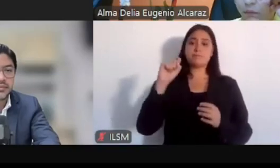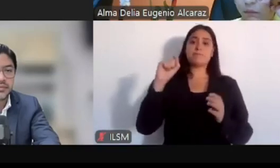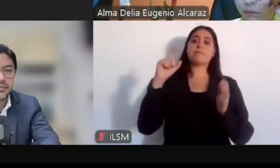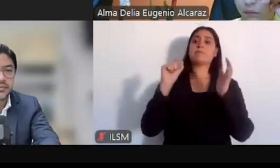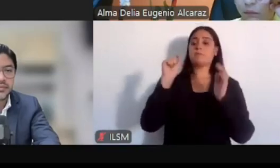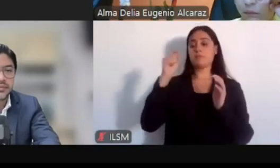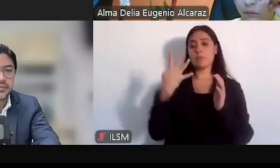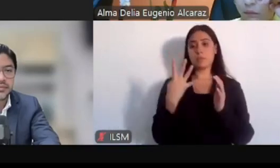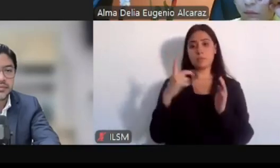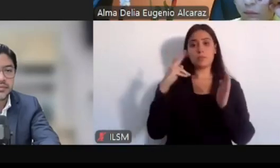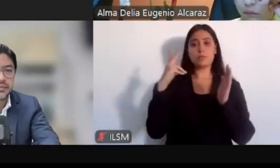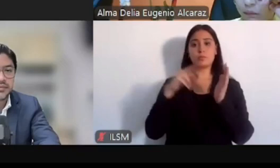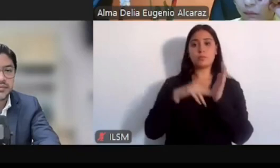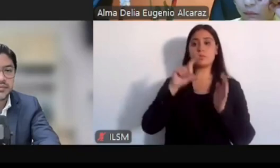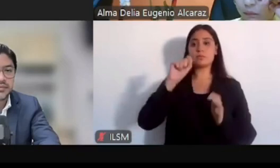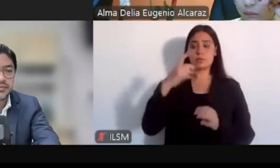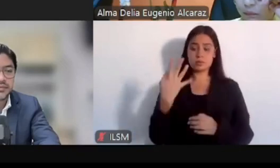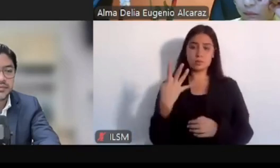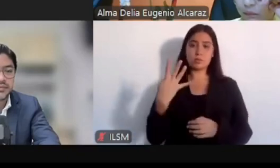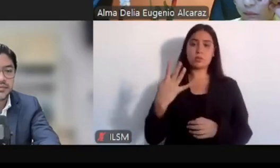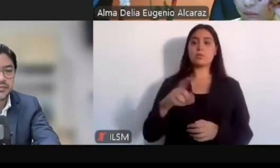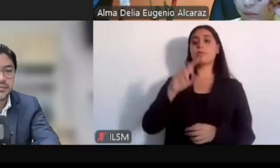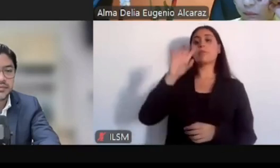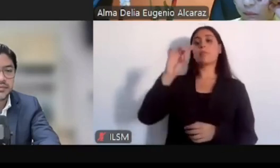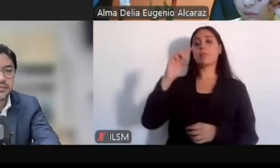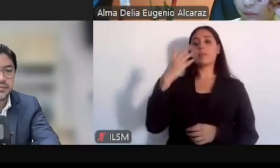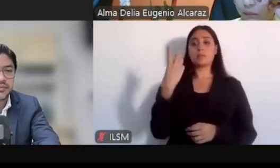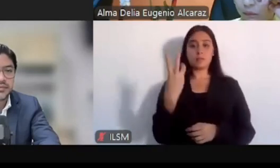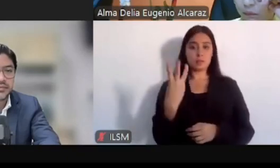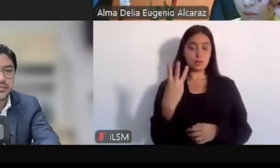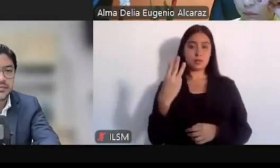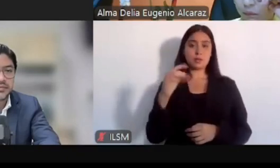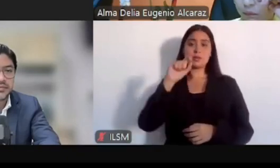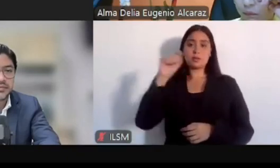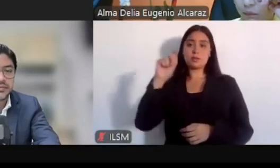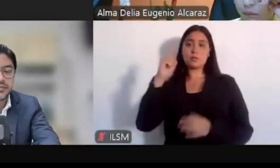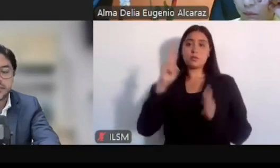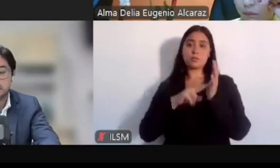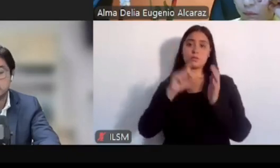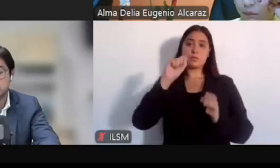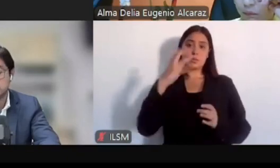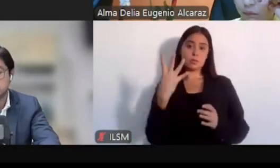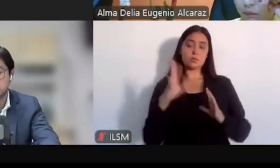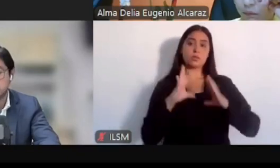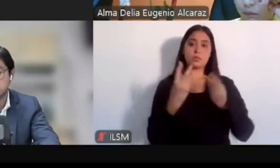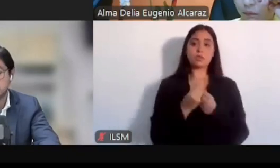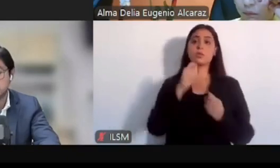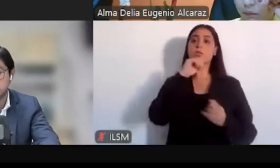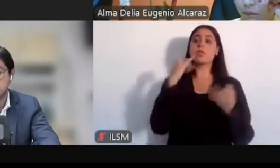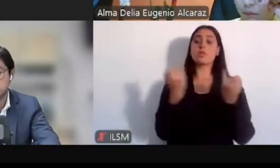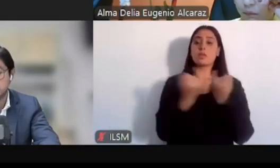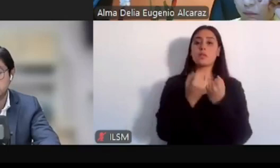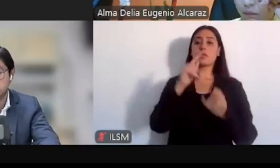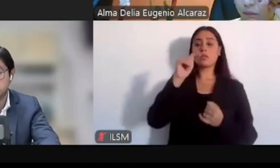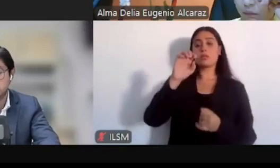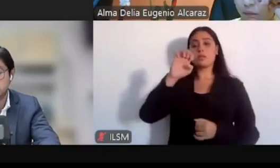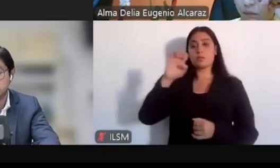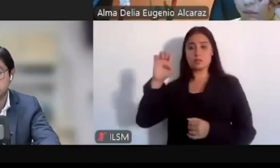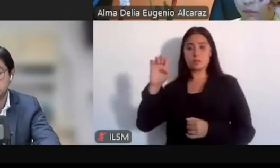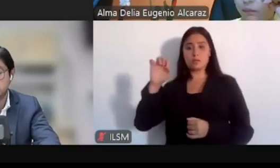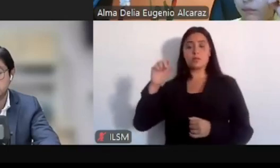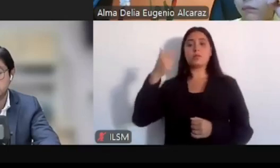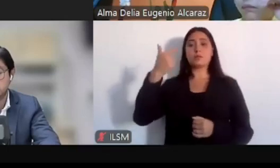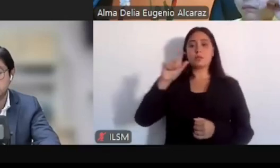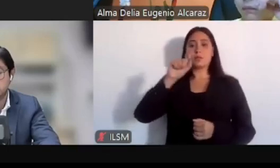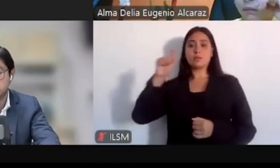rap 33 2024 acumulados así como el tee dial G